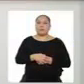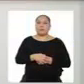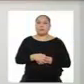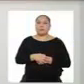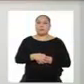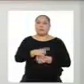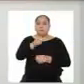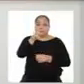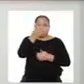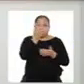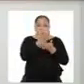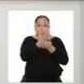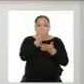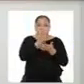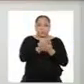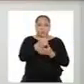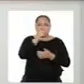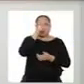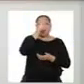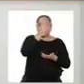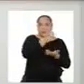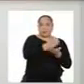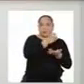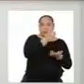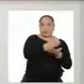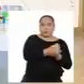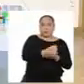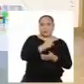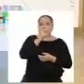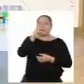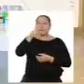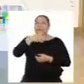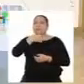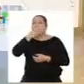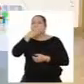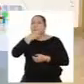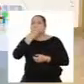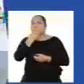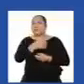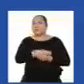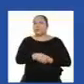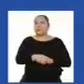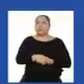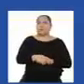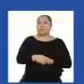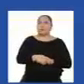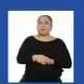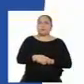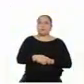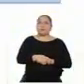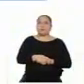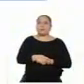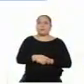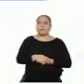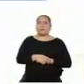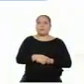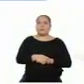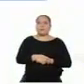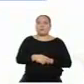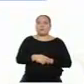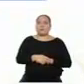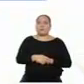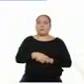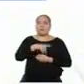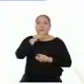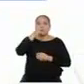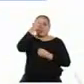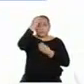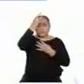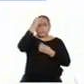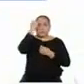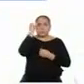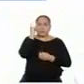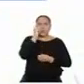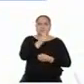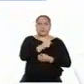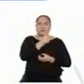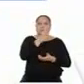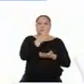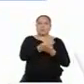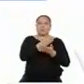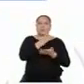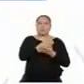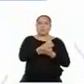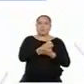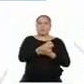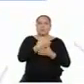¿Y si pruebas con una taza de leche y dos manzanas? A ver... La información de una sola